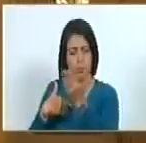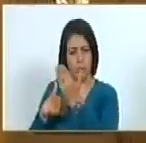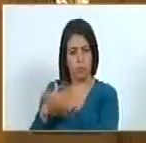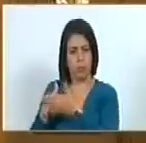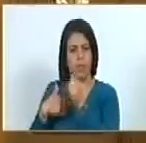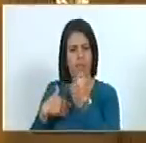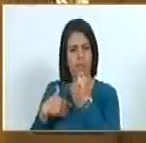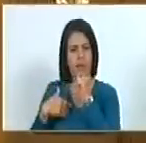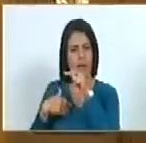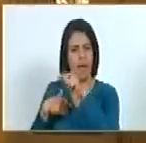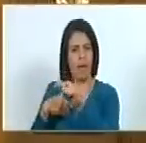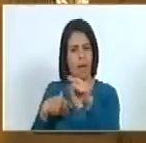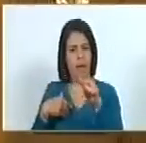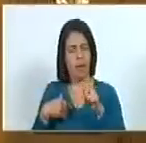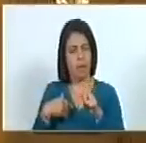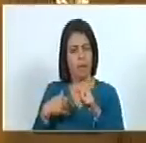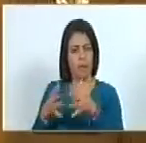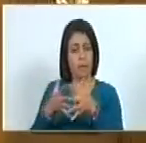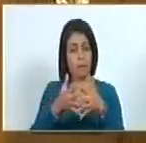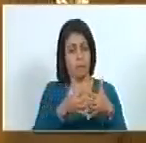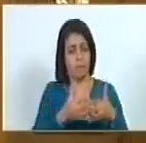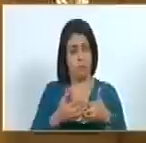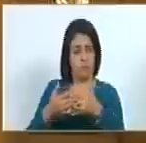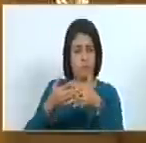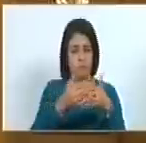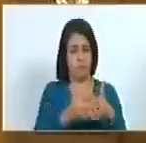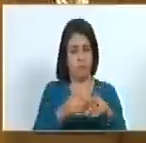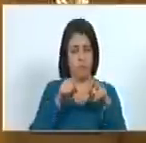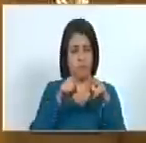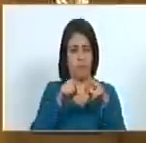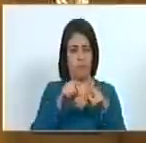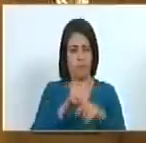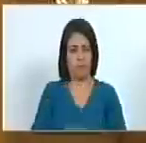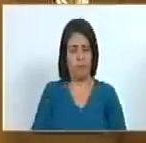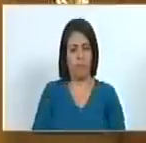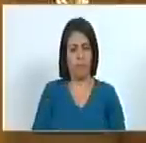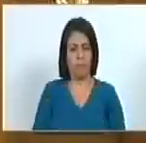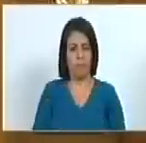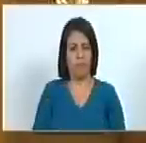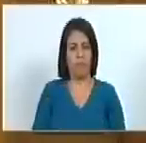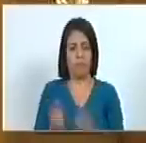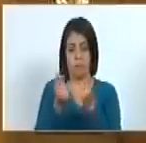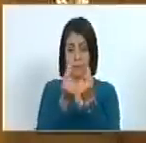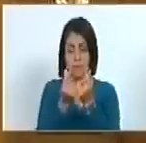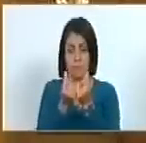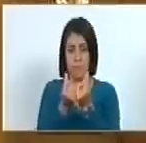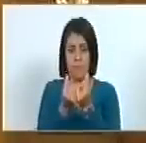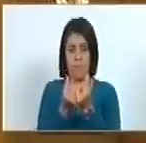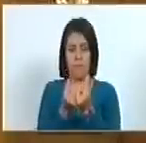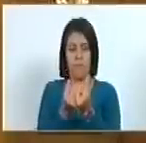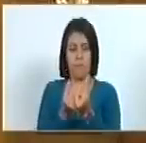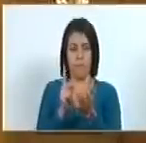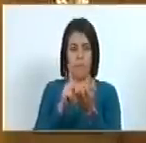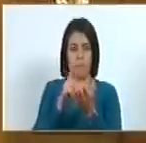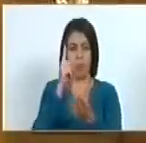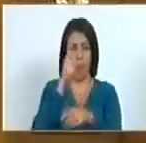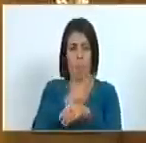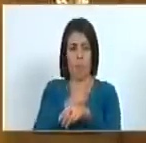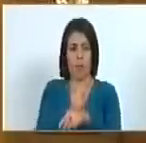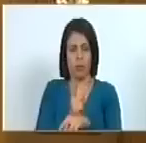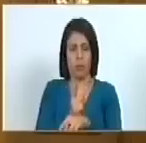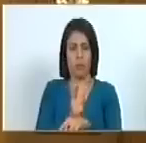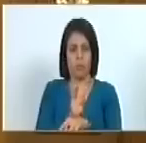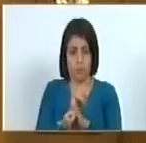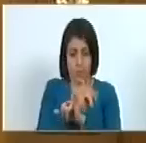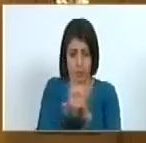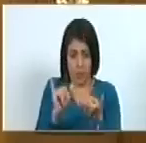golpeados, son afectados por la vía económica. Y el propósito, ya voy